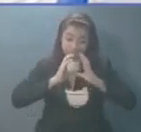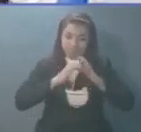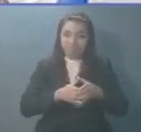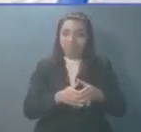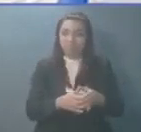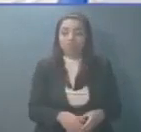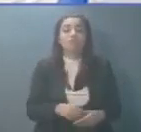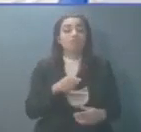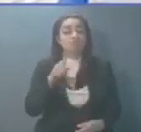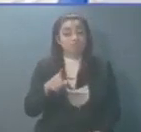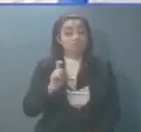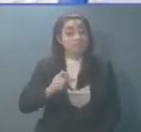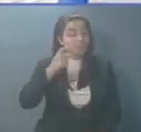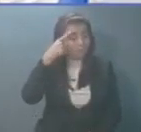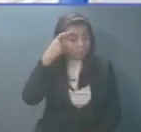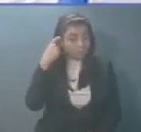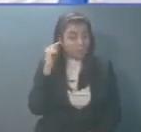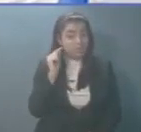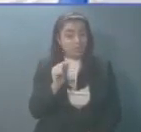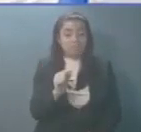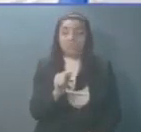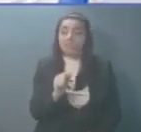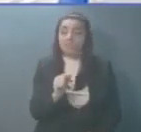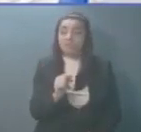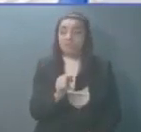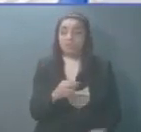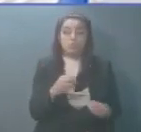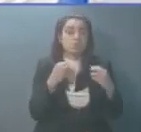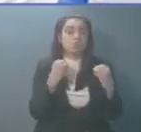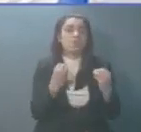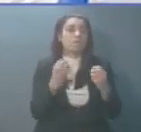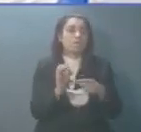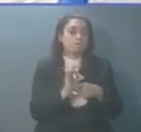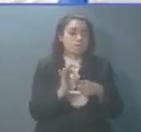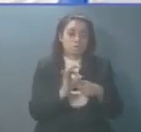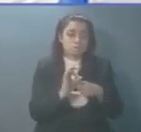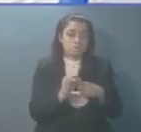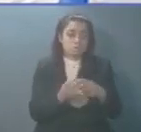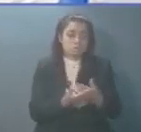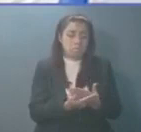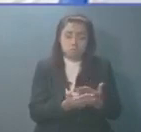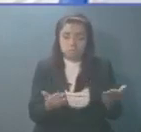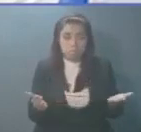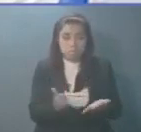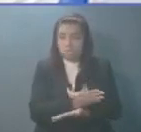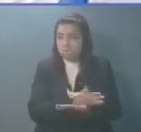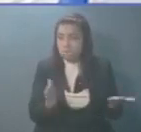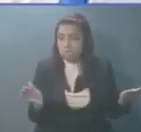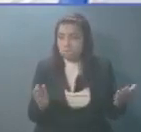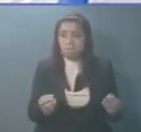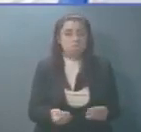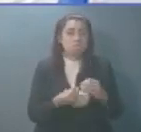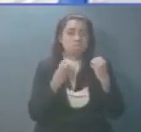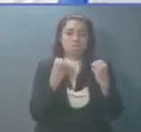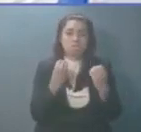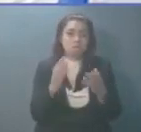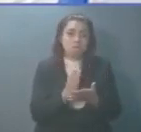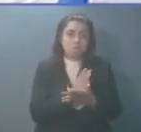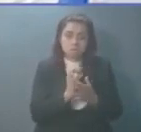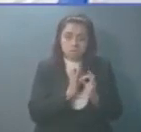Y se acordarán que no tendrán ningún resultado. Ningún resultado.